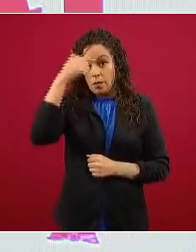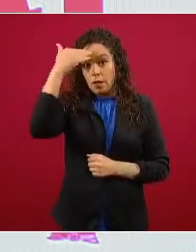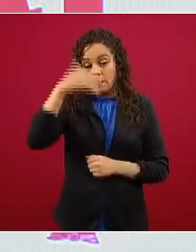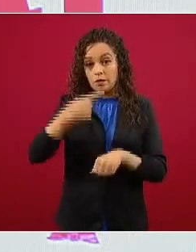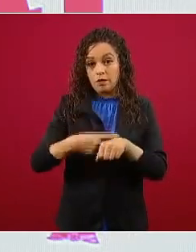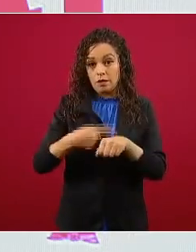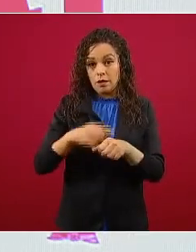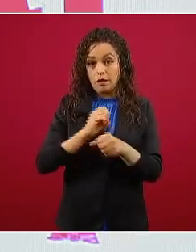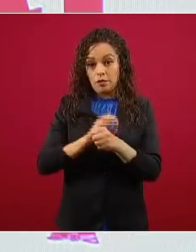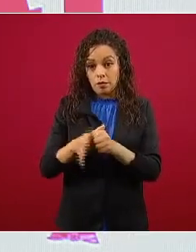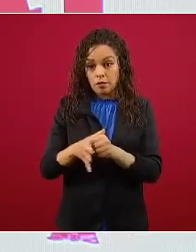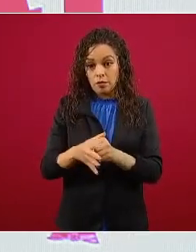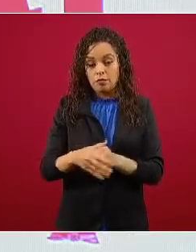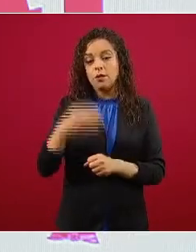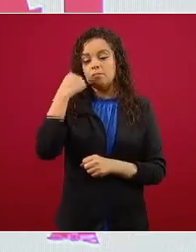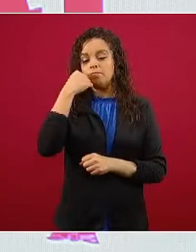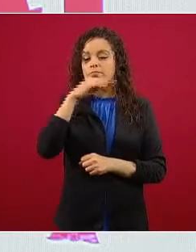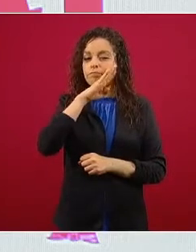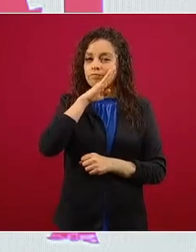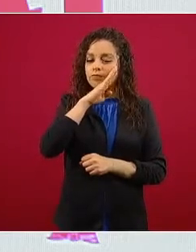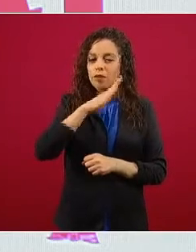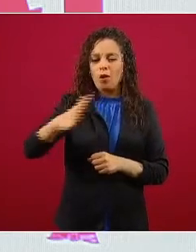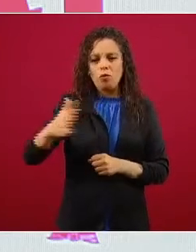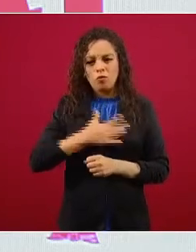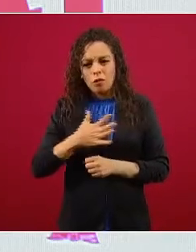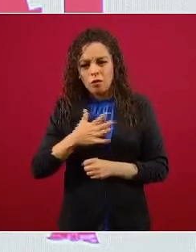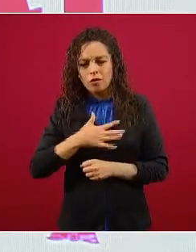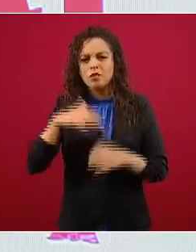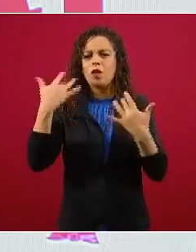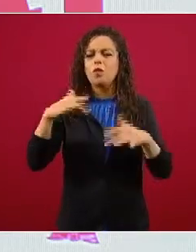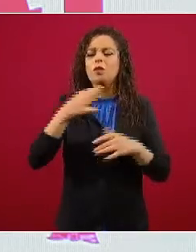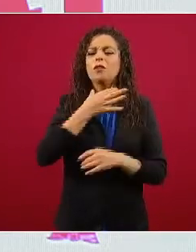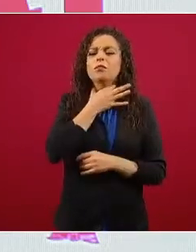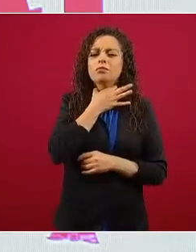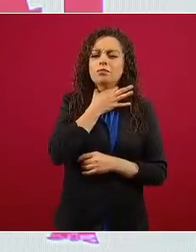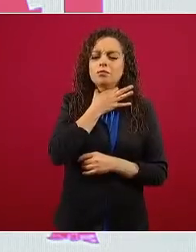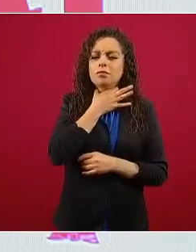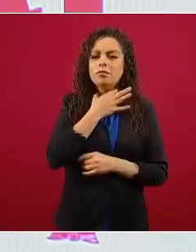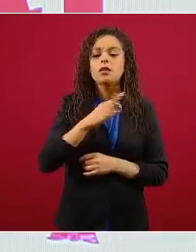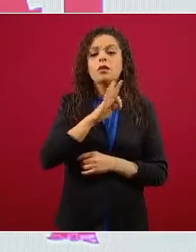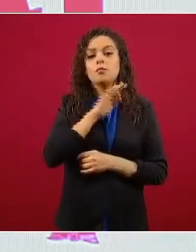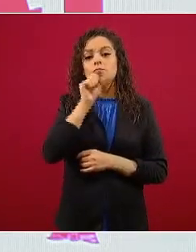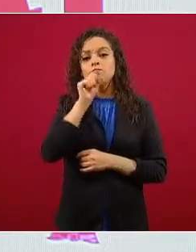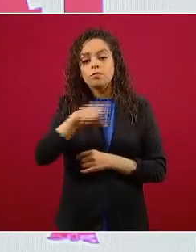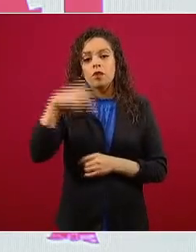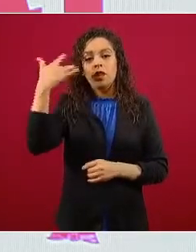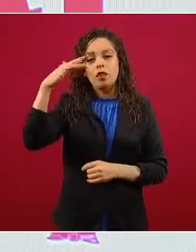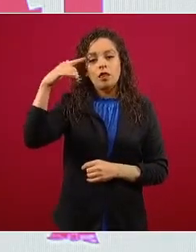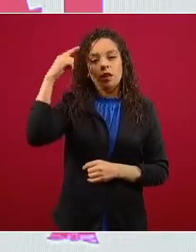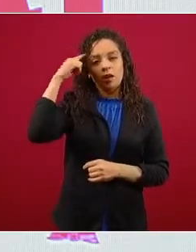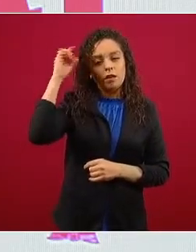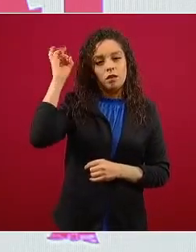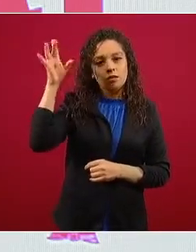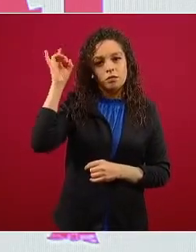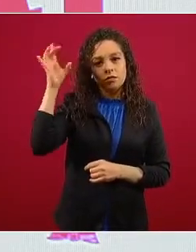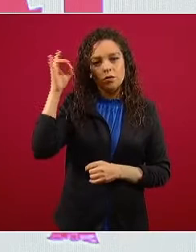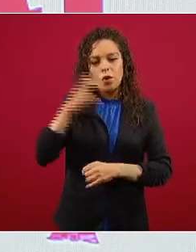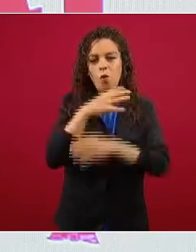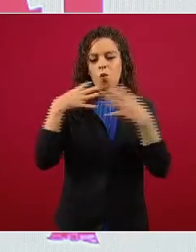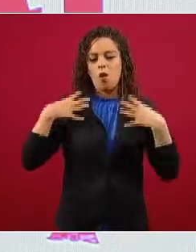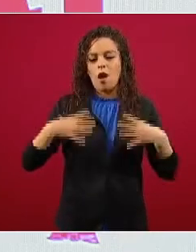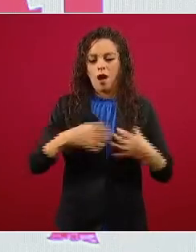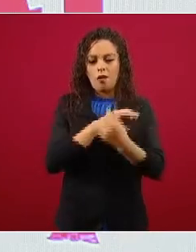tos, dolor de garganta y pueden estar acompañados de dolor de cabeza, dolor muscular, enrojecimiento de los